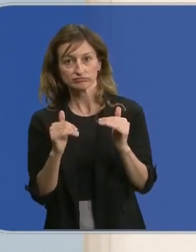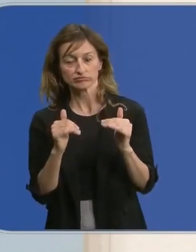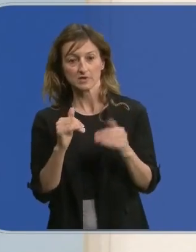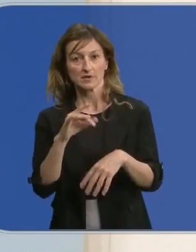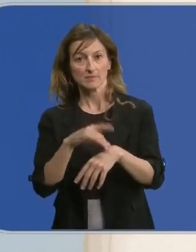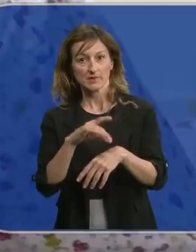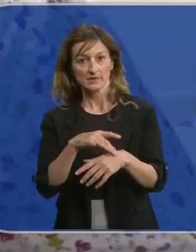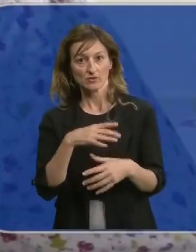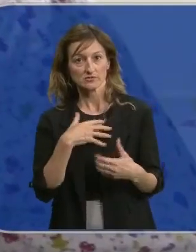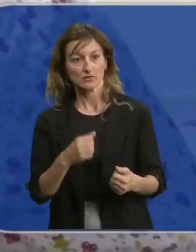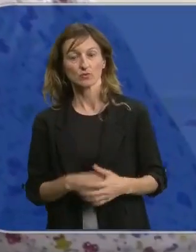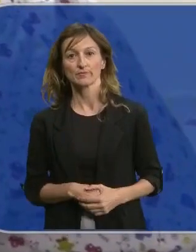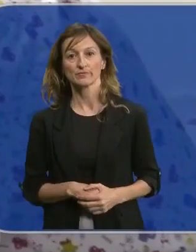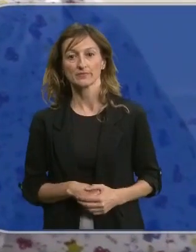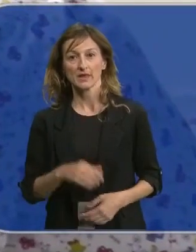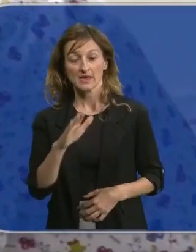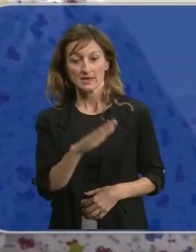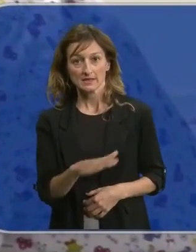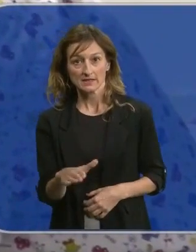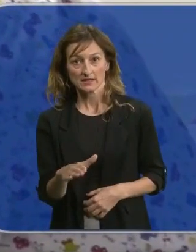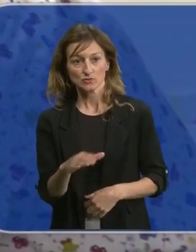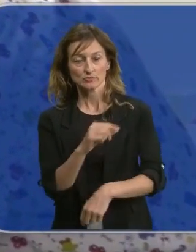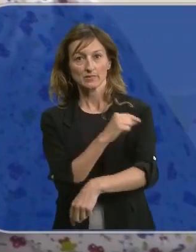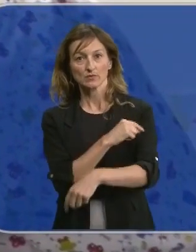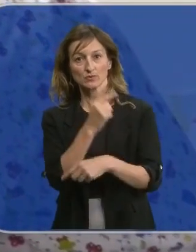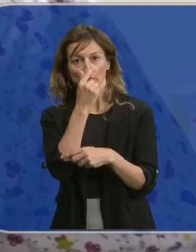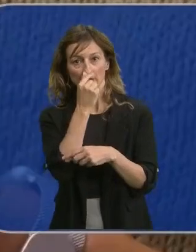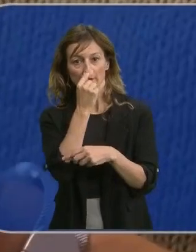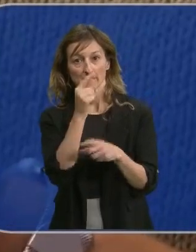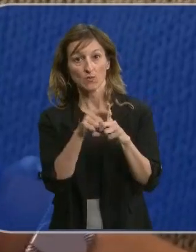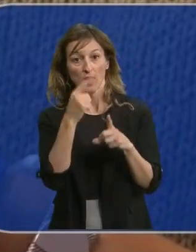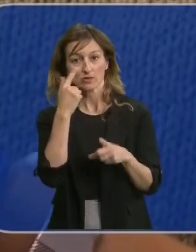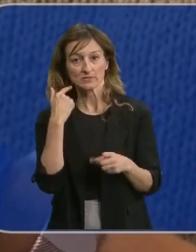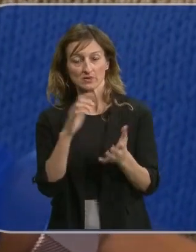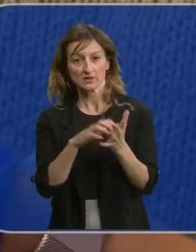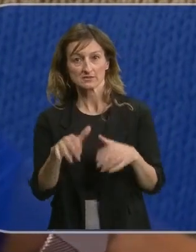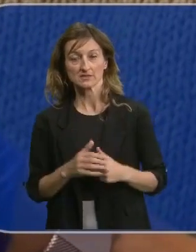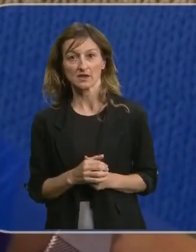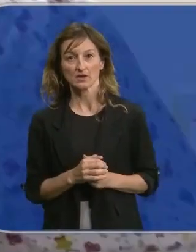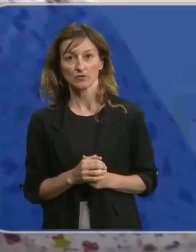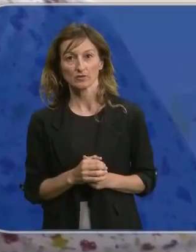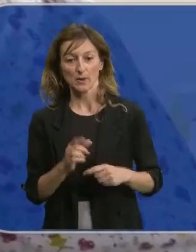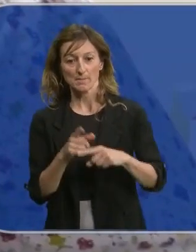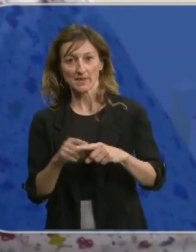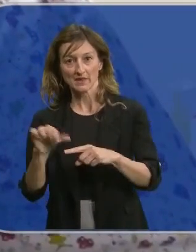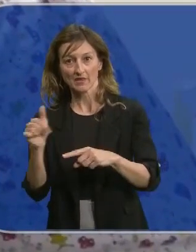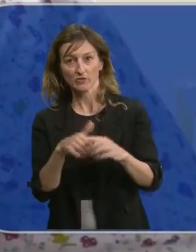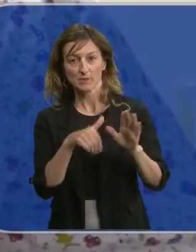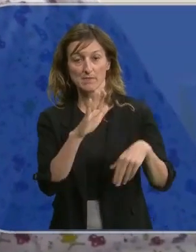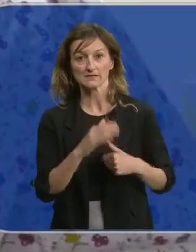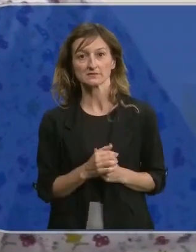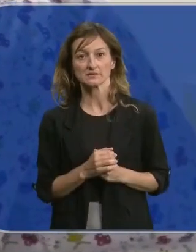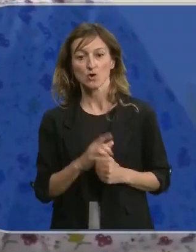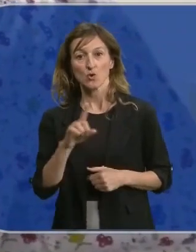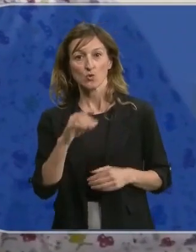manera ambulatoria en el caso de los niños además de la vacuna de la gripe con la que el año pasado Castilla y león se situó por encima de la media nacional